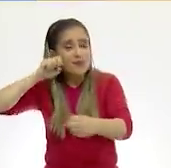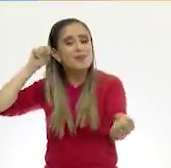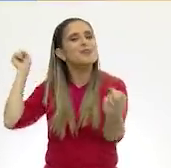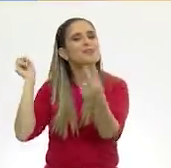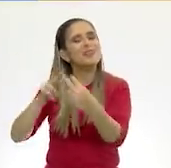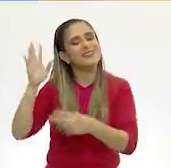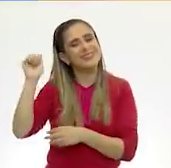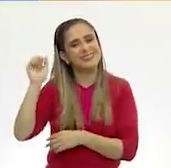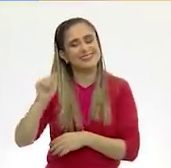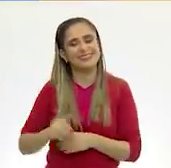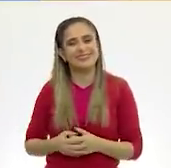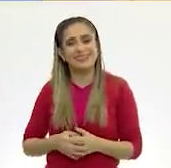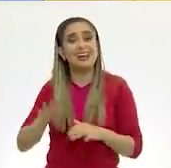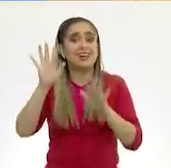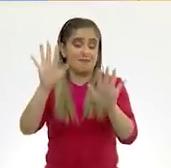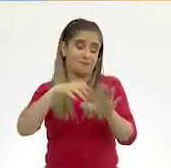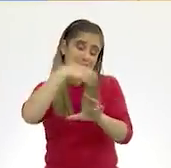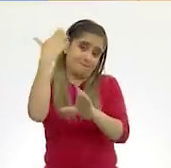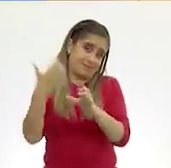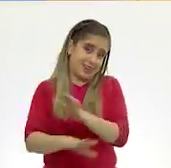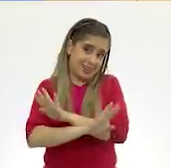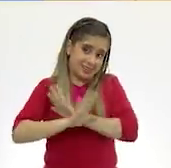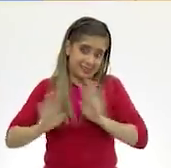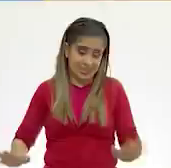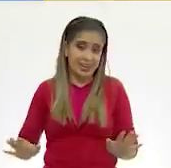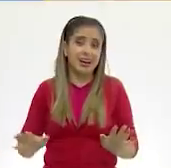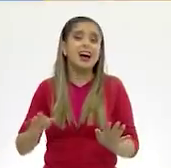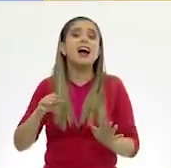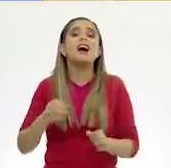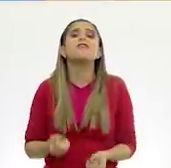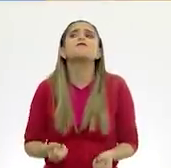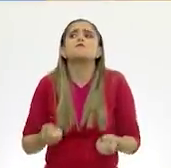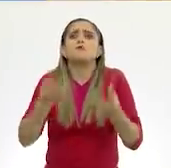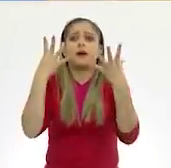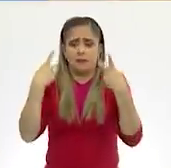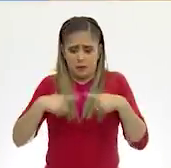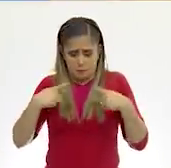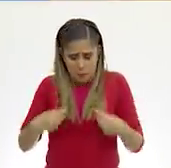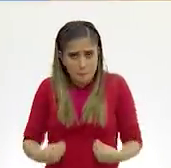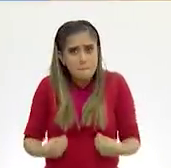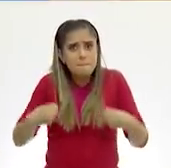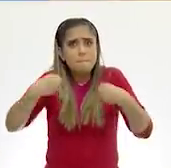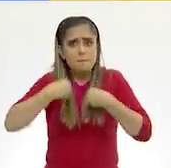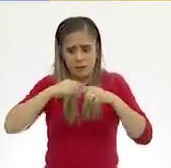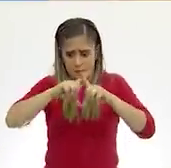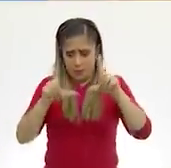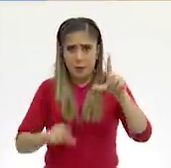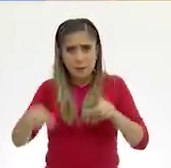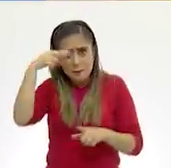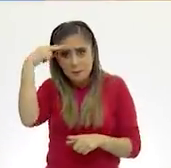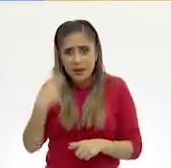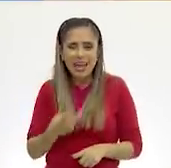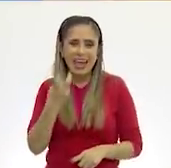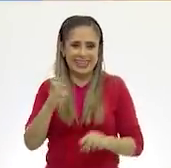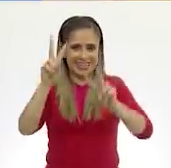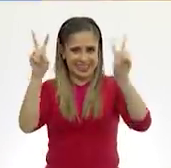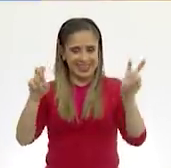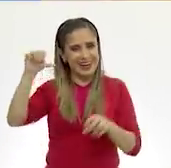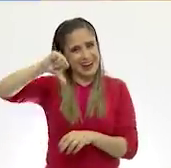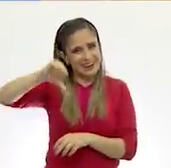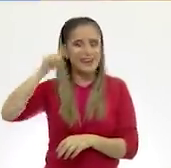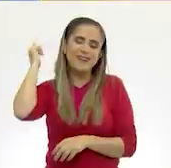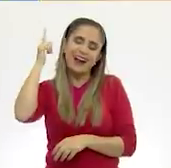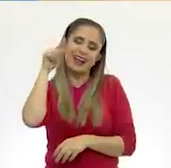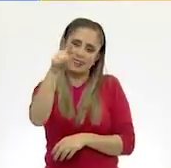pronto. Hemos terminado con ¿cuántos habitantes somos en México? Espero que lo hayan